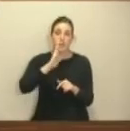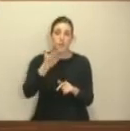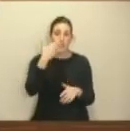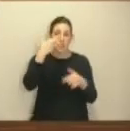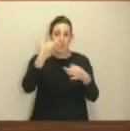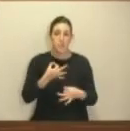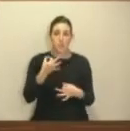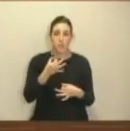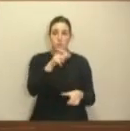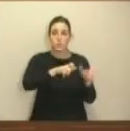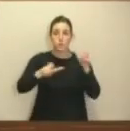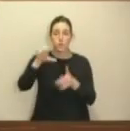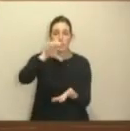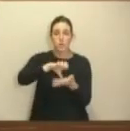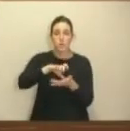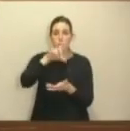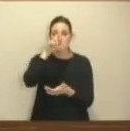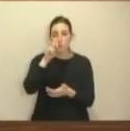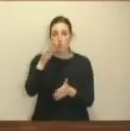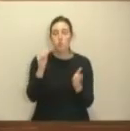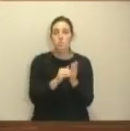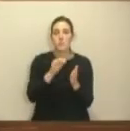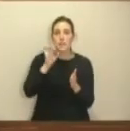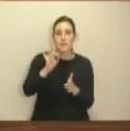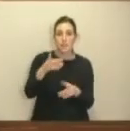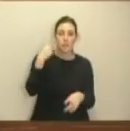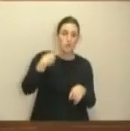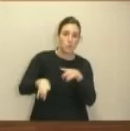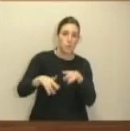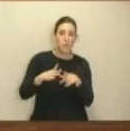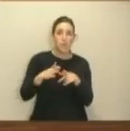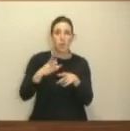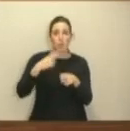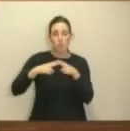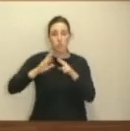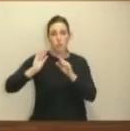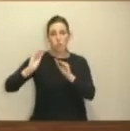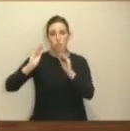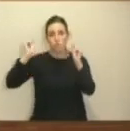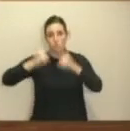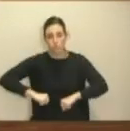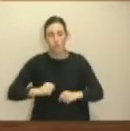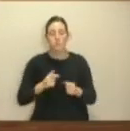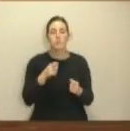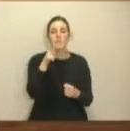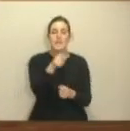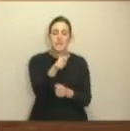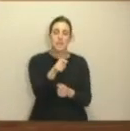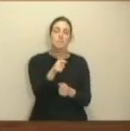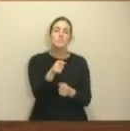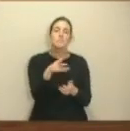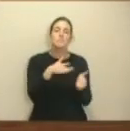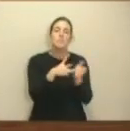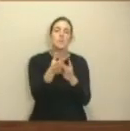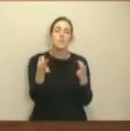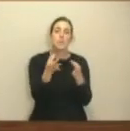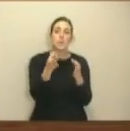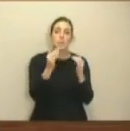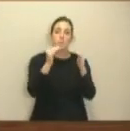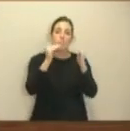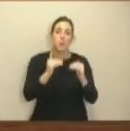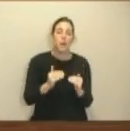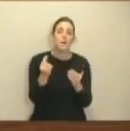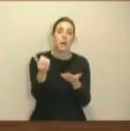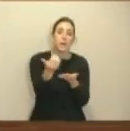año 2015, no como las políticas que ustedes han pactado, esa no suponía una bajada de la